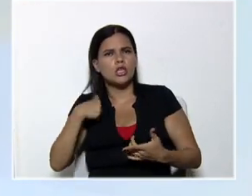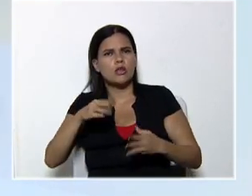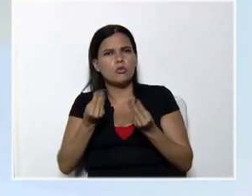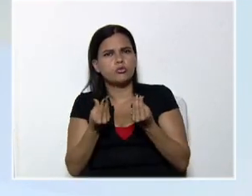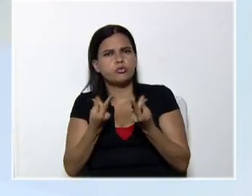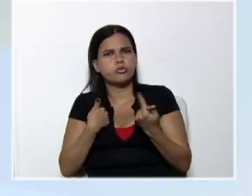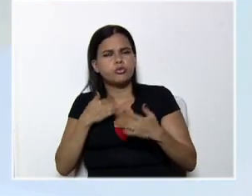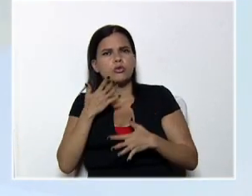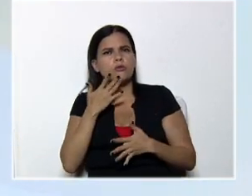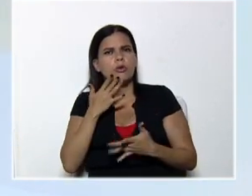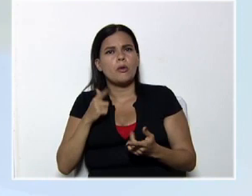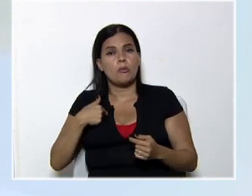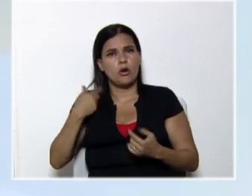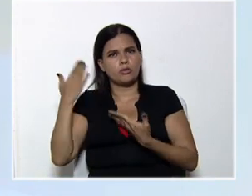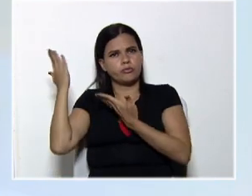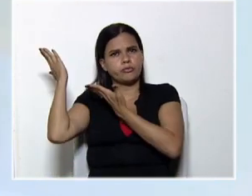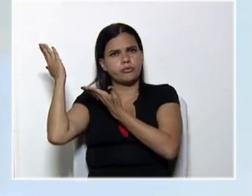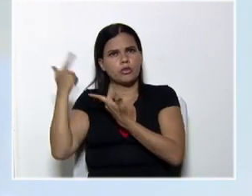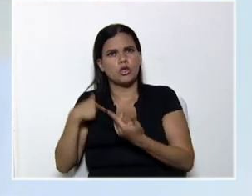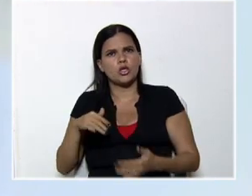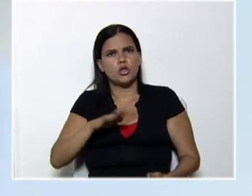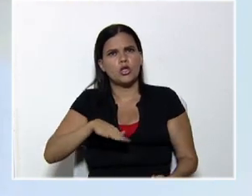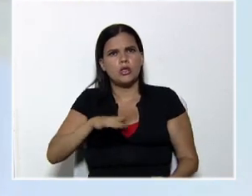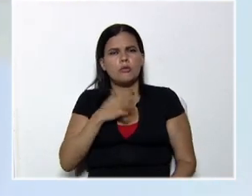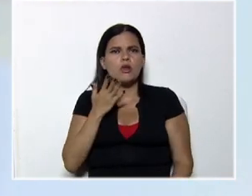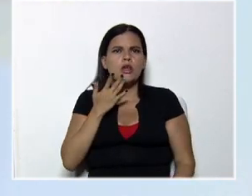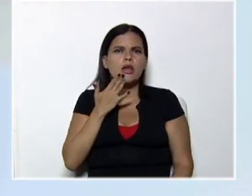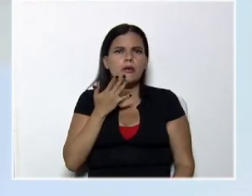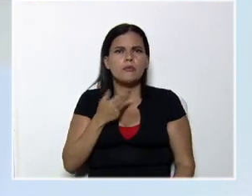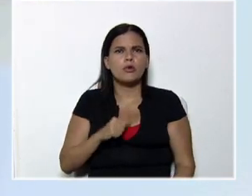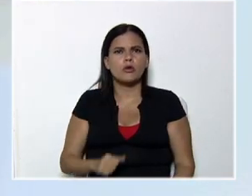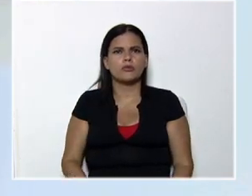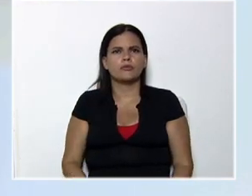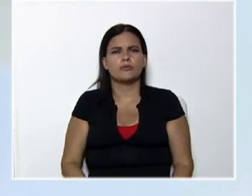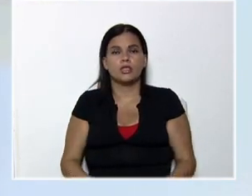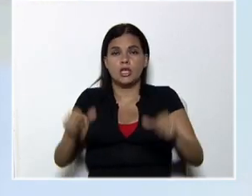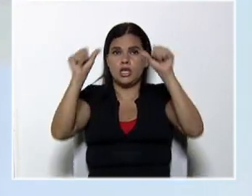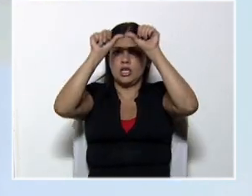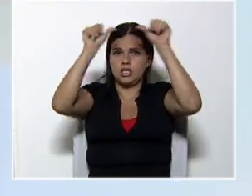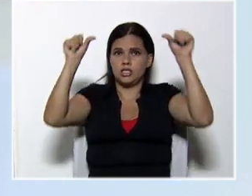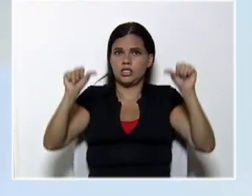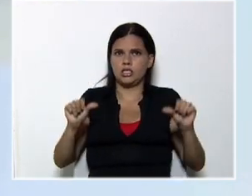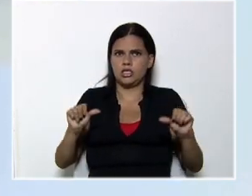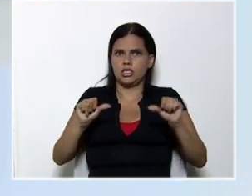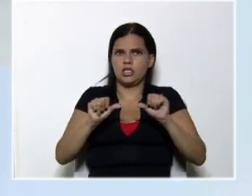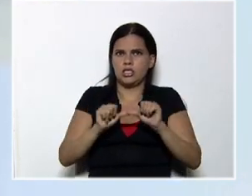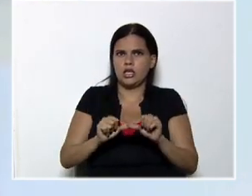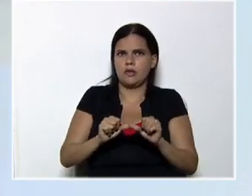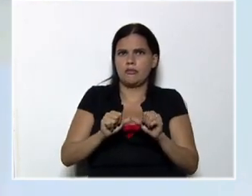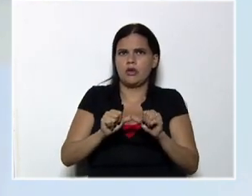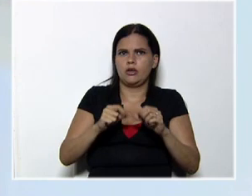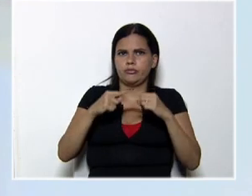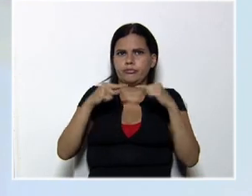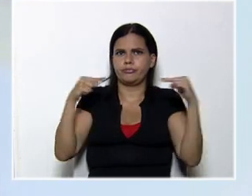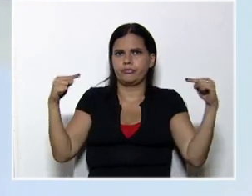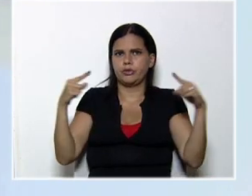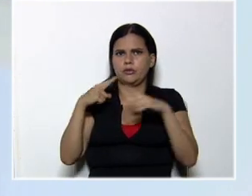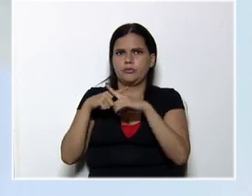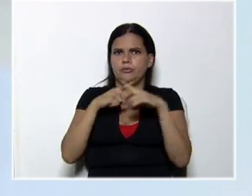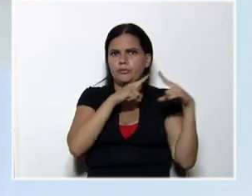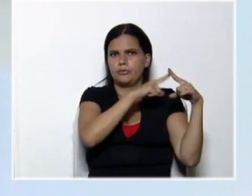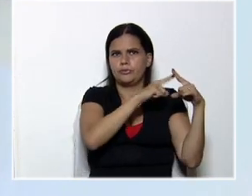aquí en la pizarra, en donde, por ejemplo, el sistema de coordenadas cartesianas o el